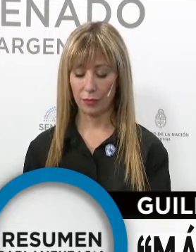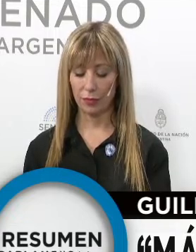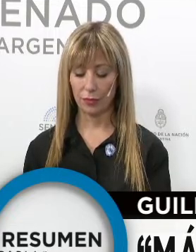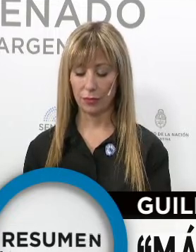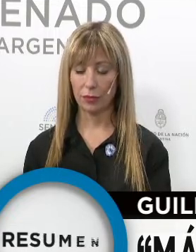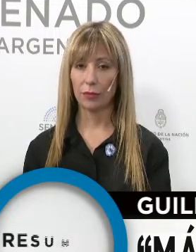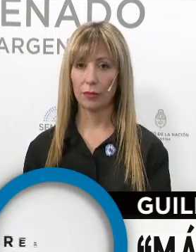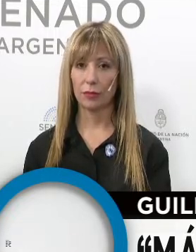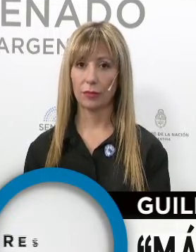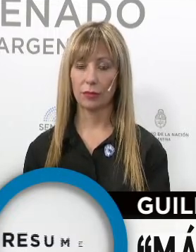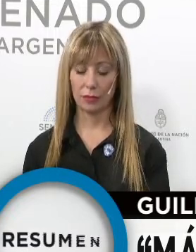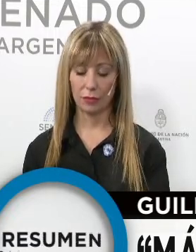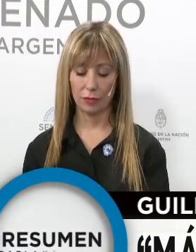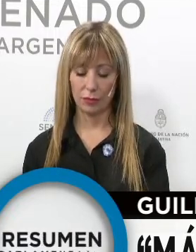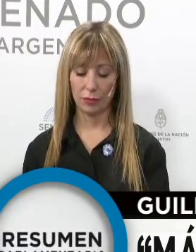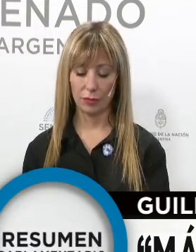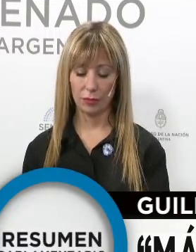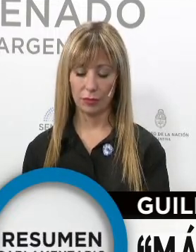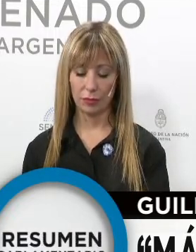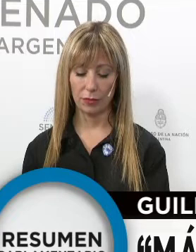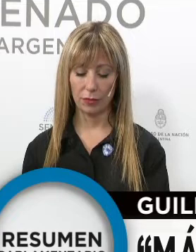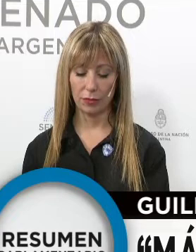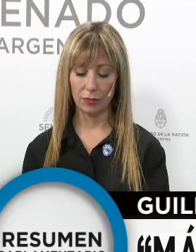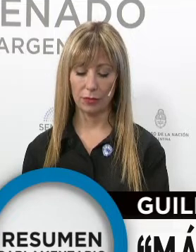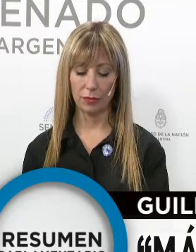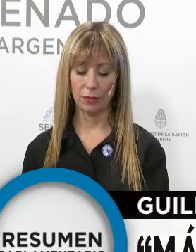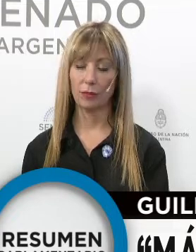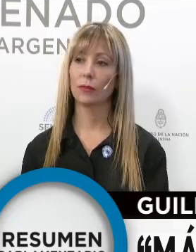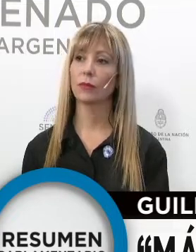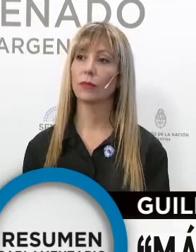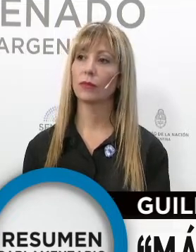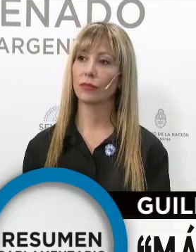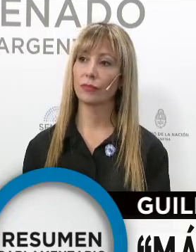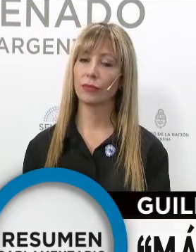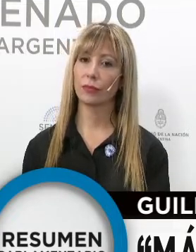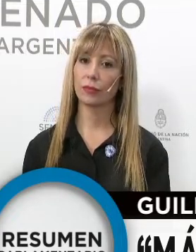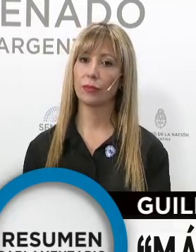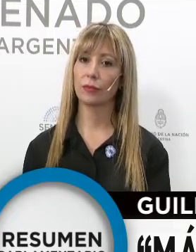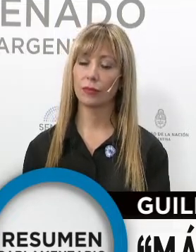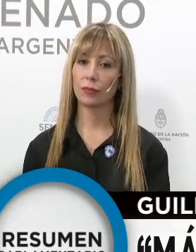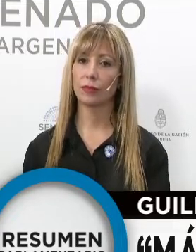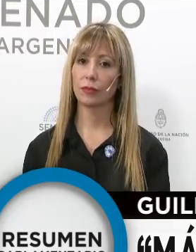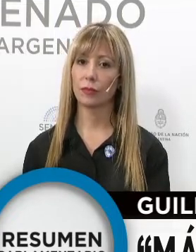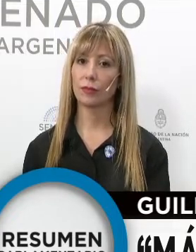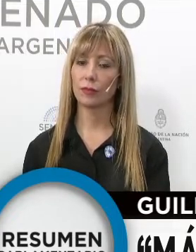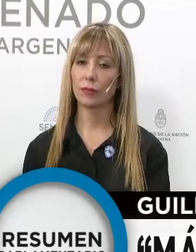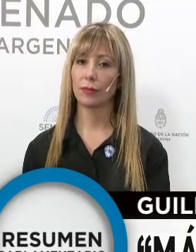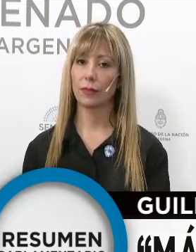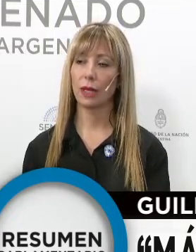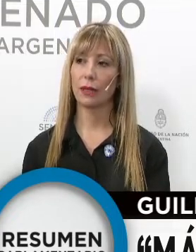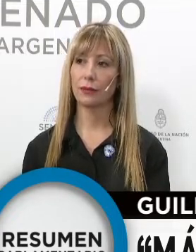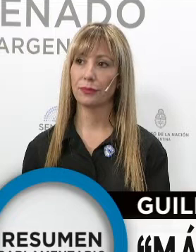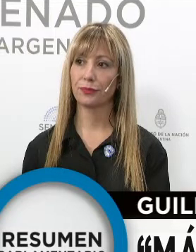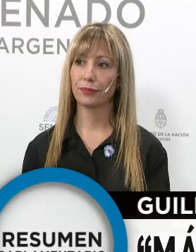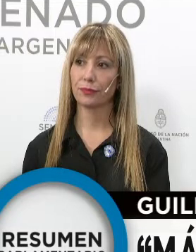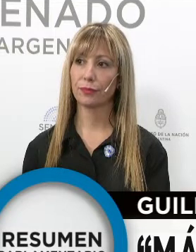está el jubilado, se murió. Creo que estos son los planteos que hicimos en el recinto para que se entienda qué es la justicia. Y el Consejo